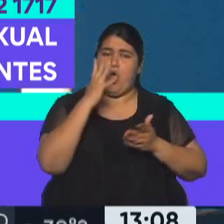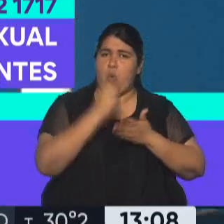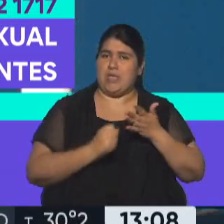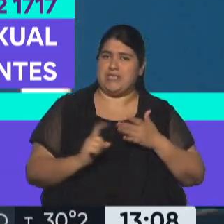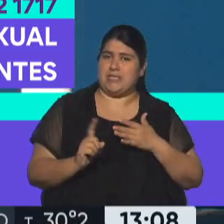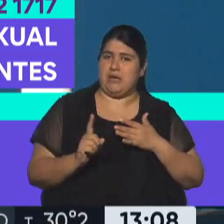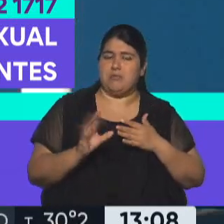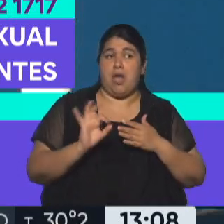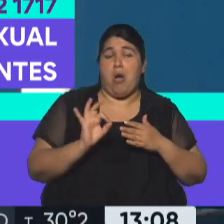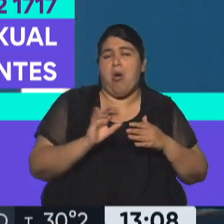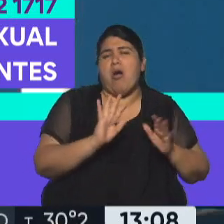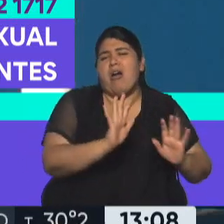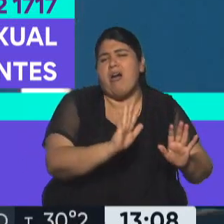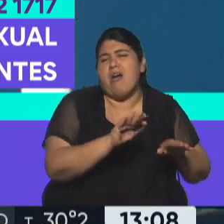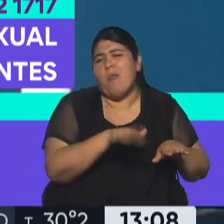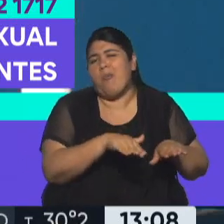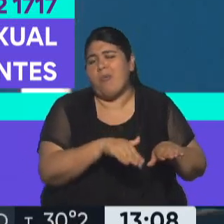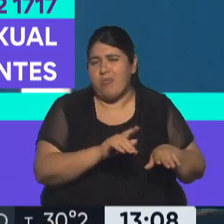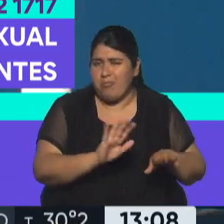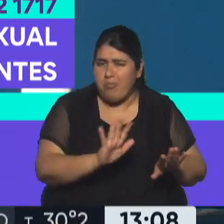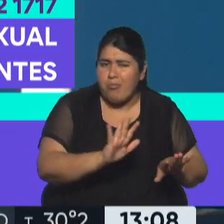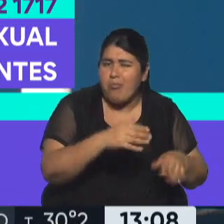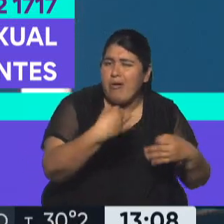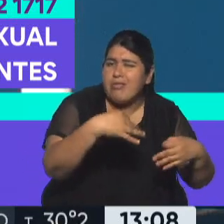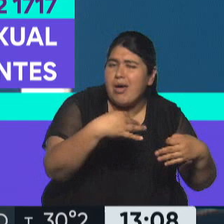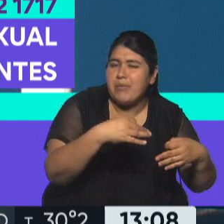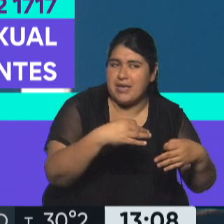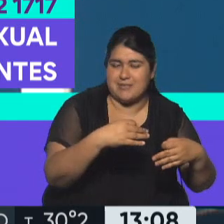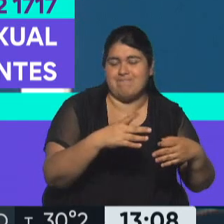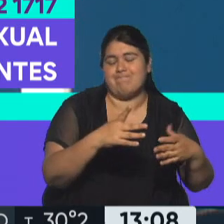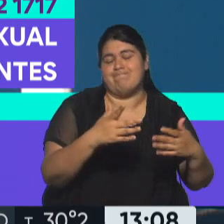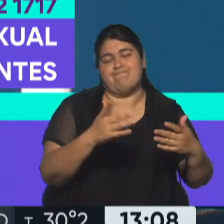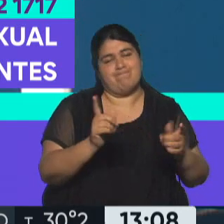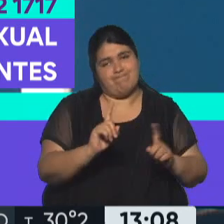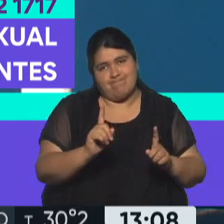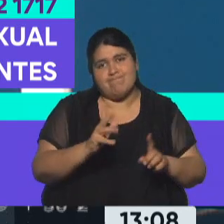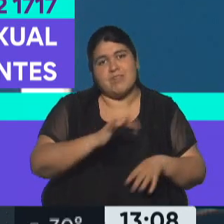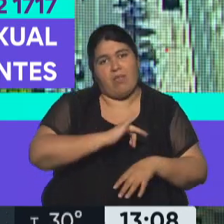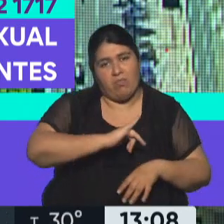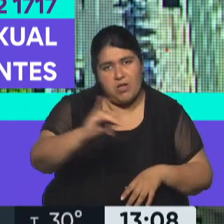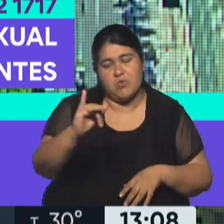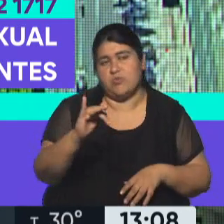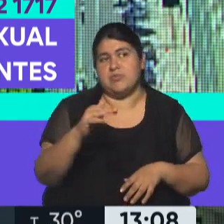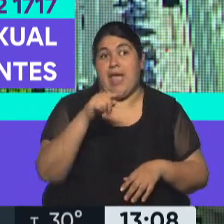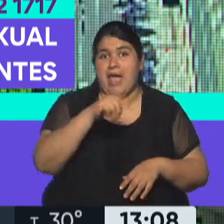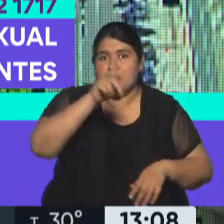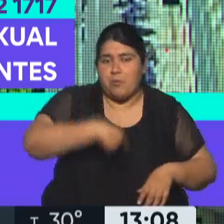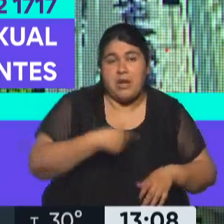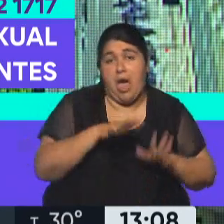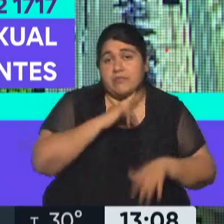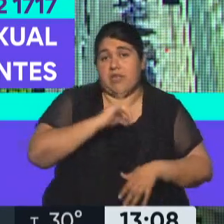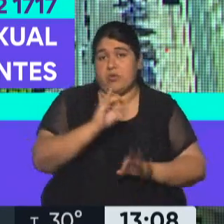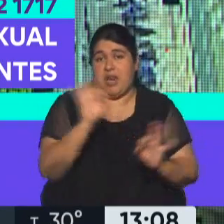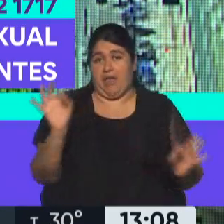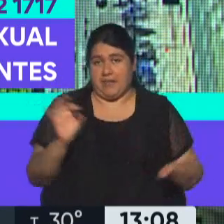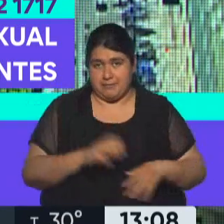generalmente que invisibilizan precisamente y invalidan la posibilidad de que haya algún tipo de denuncia. Y claro, además, ahora vamos a ver otra